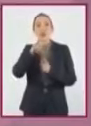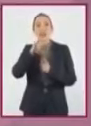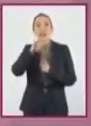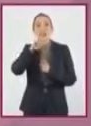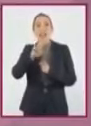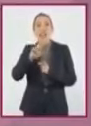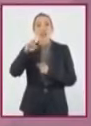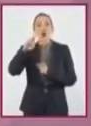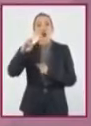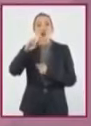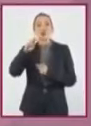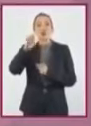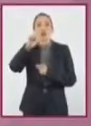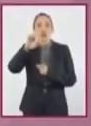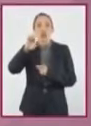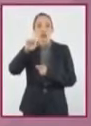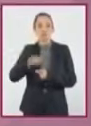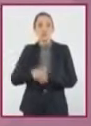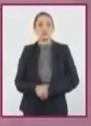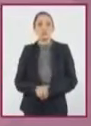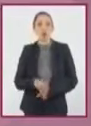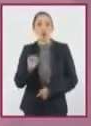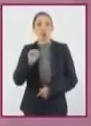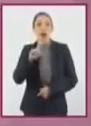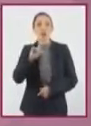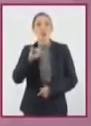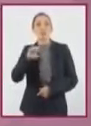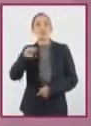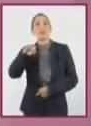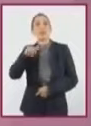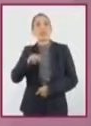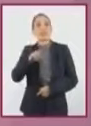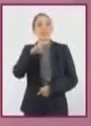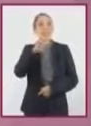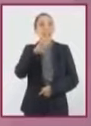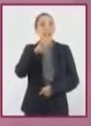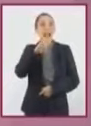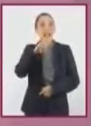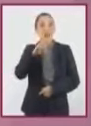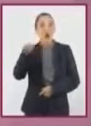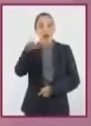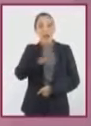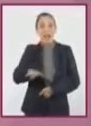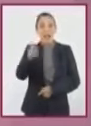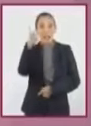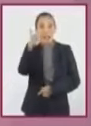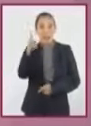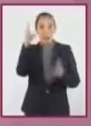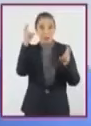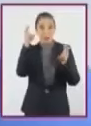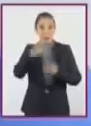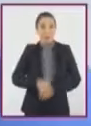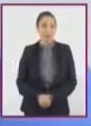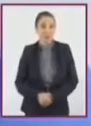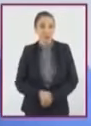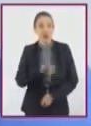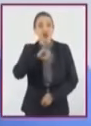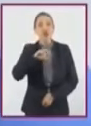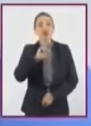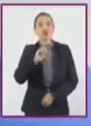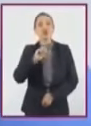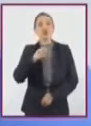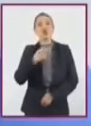y Rousseau, y otros más como Adam Smith y David Ricardo en el ámbito económico. John